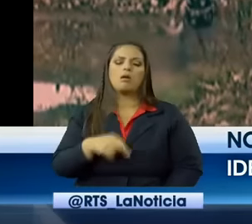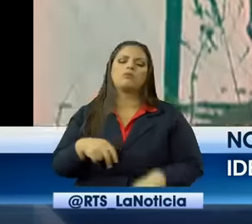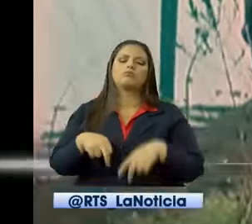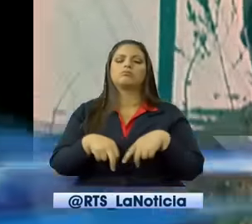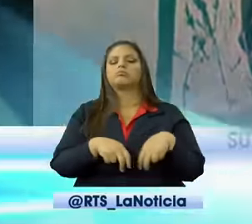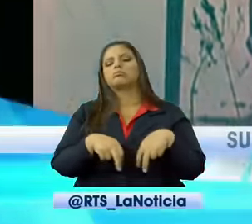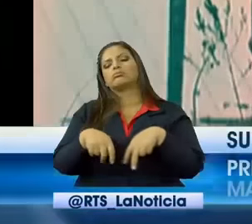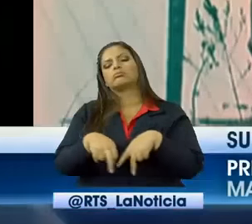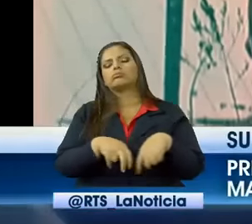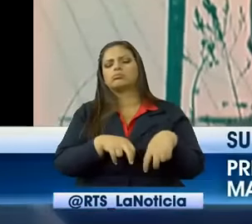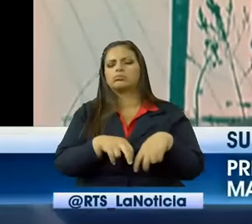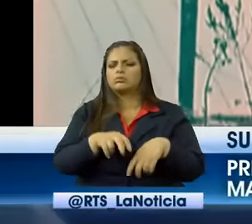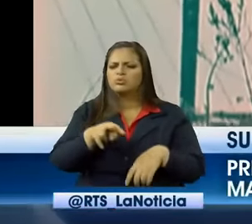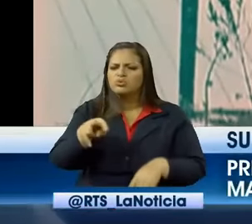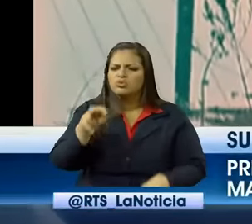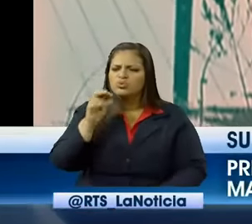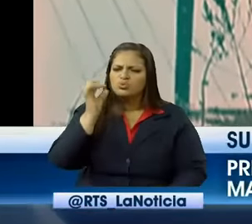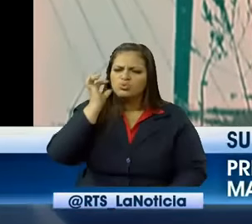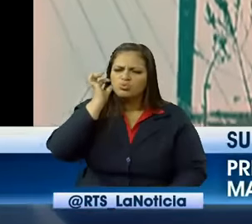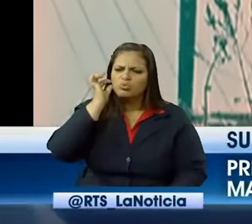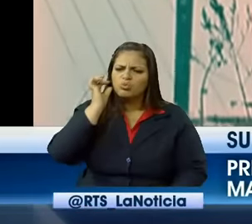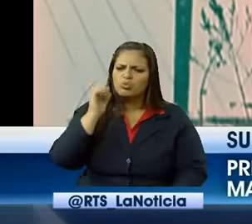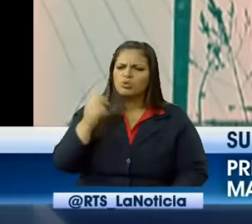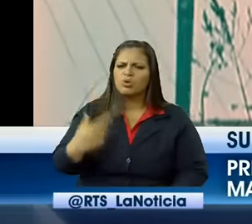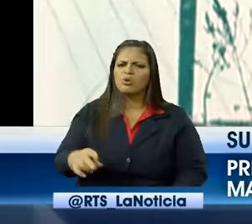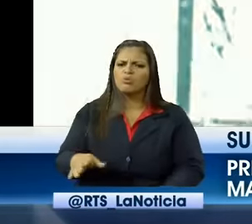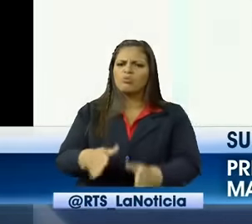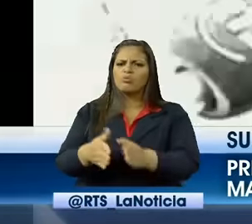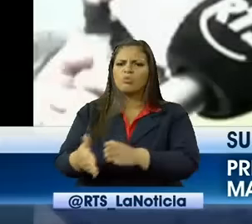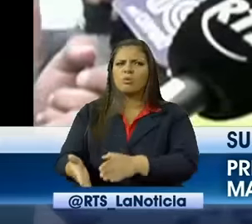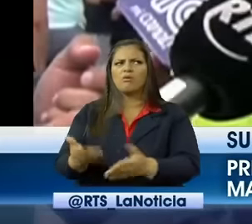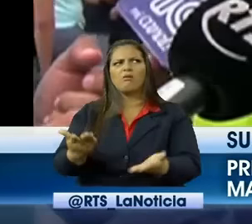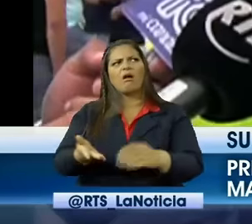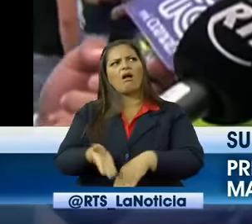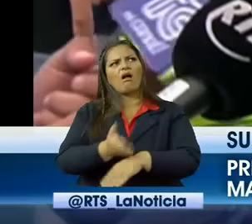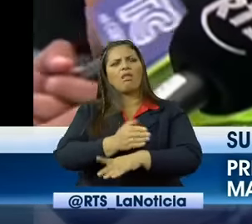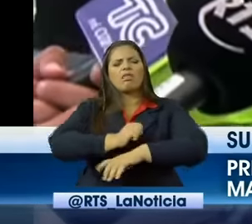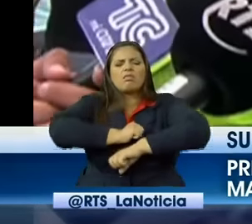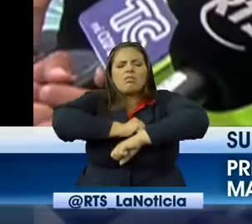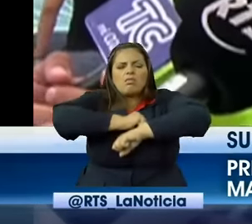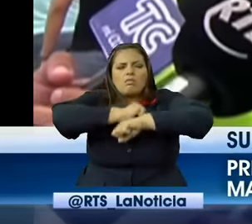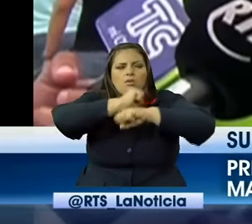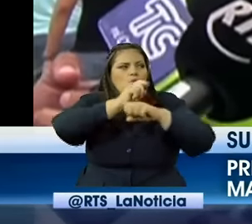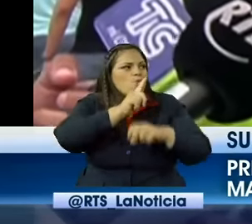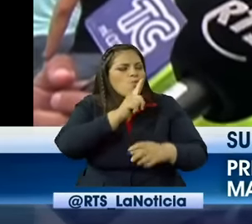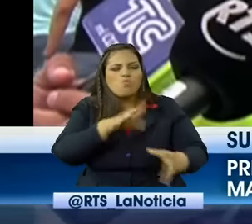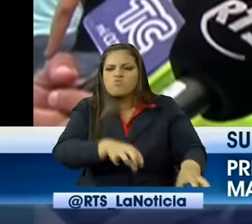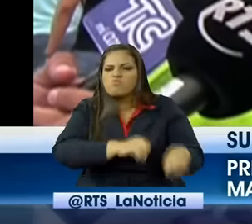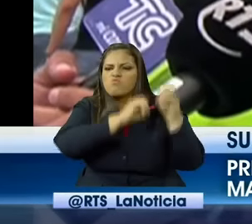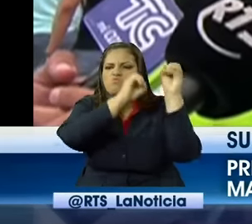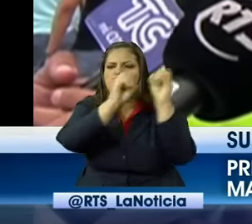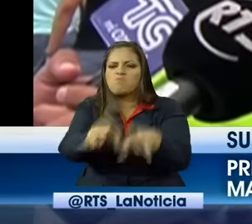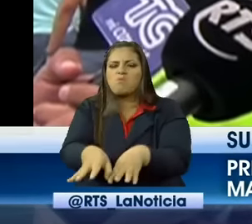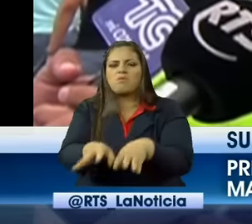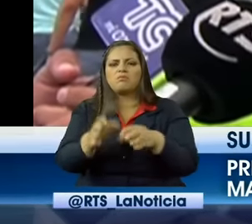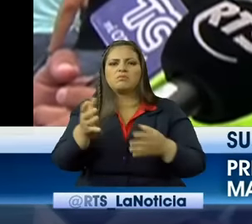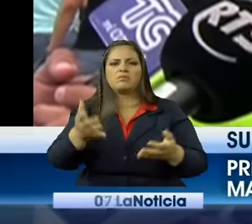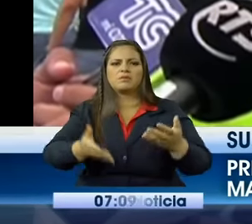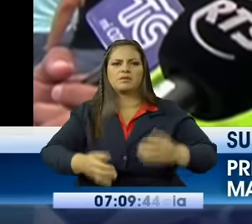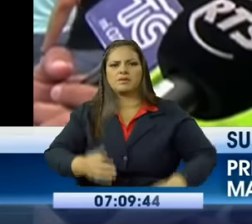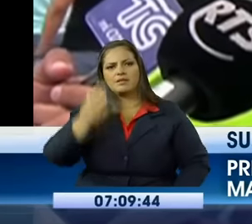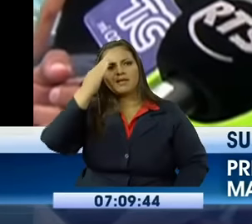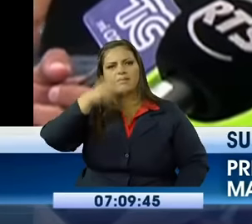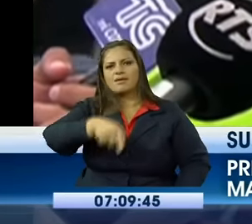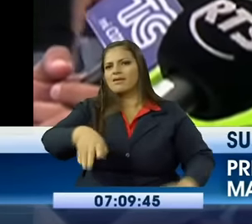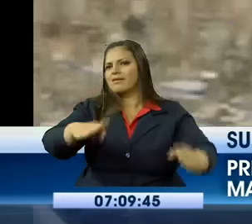madrugada. Posiblemente aprovechando la oscuridad, que la vía es desolada, una vía de segundo orden, que no hay domicilios